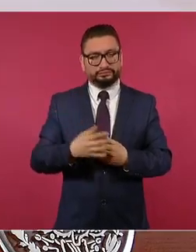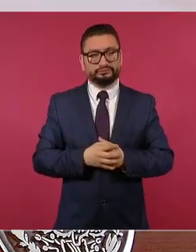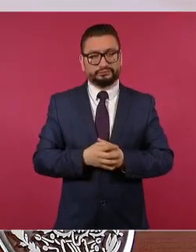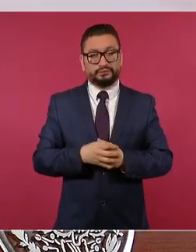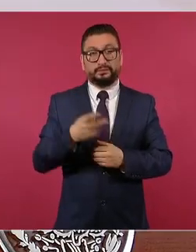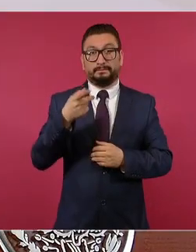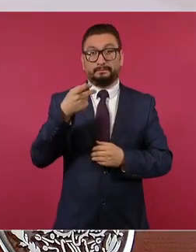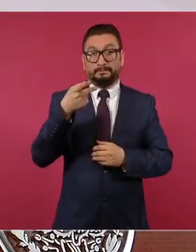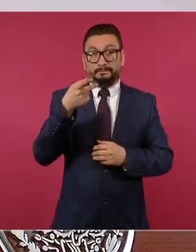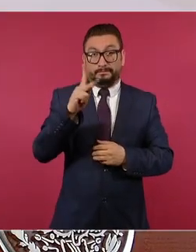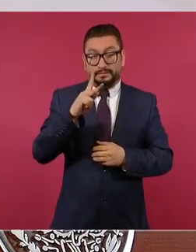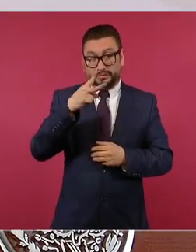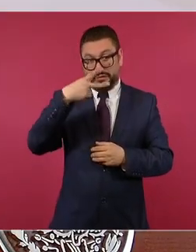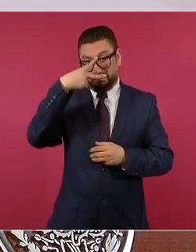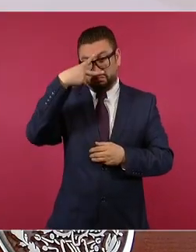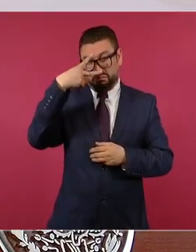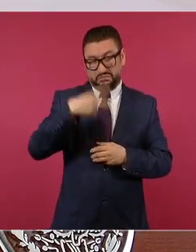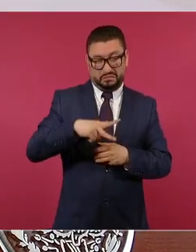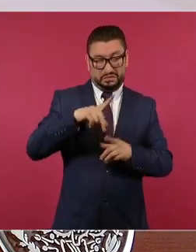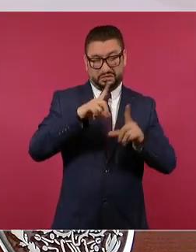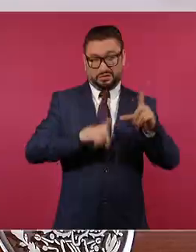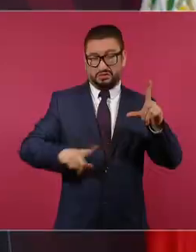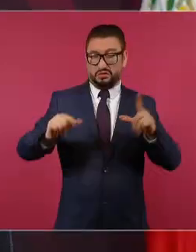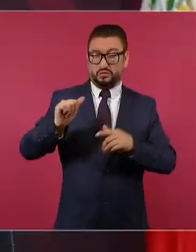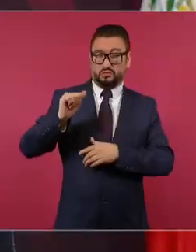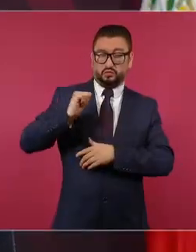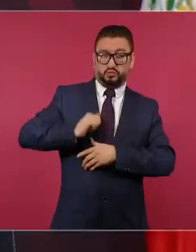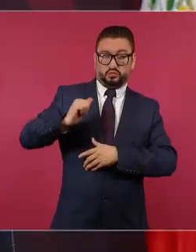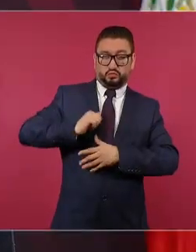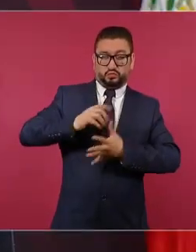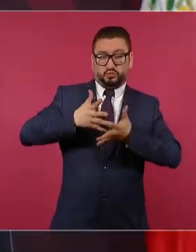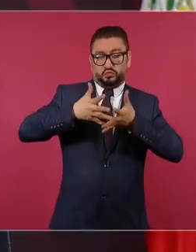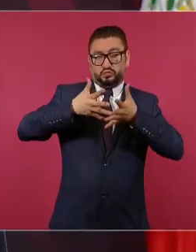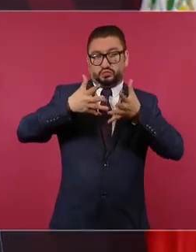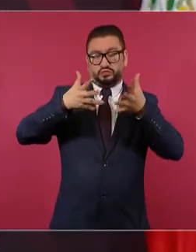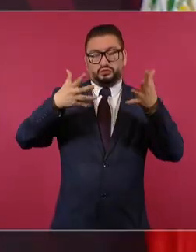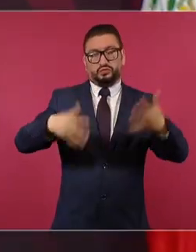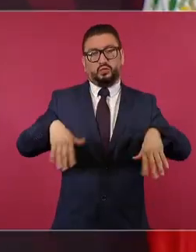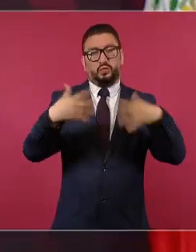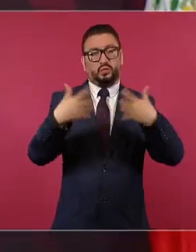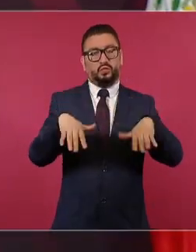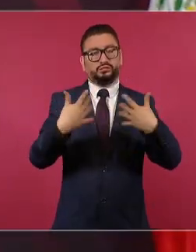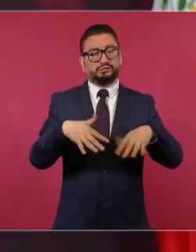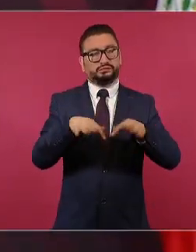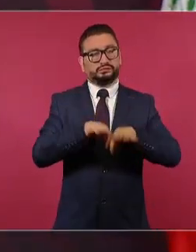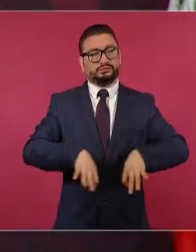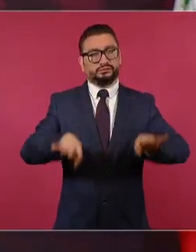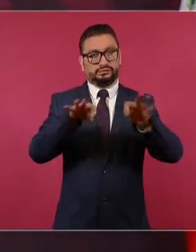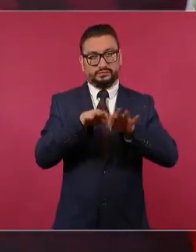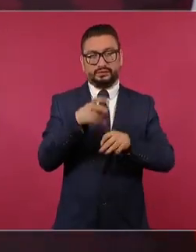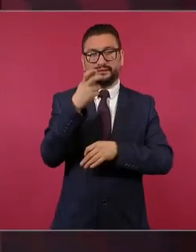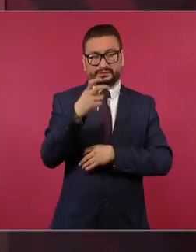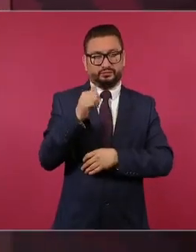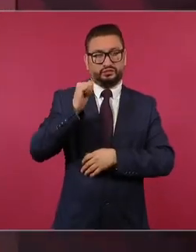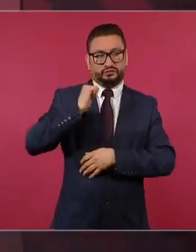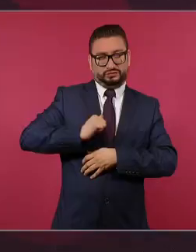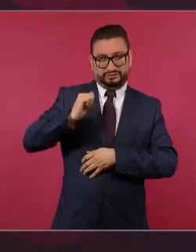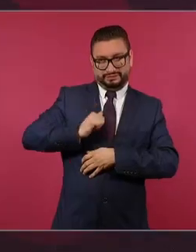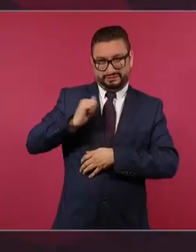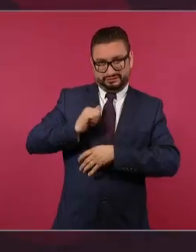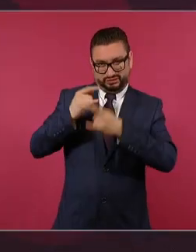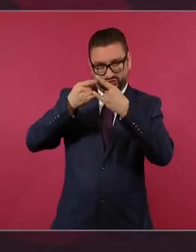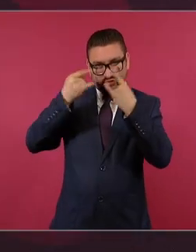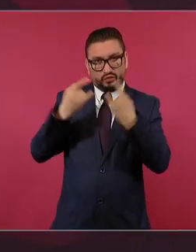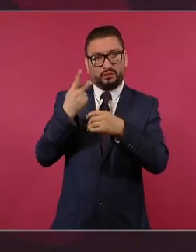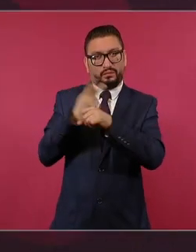Pero la grandeza de México viene en mucho de ese pasado, del